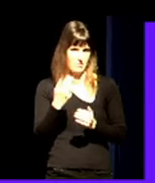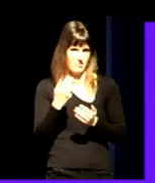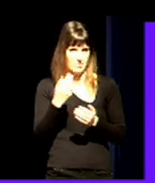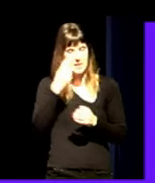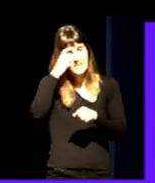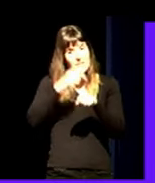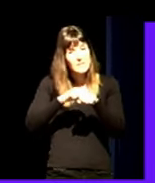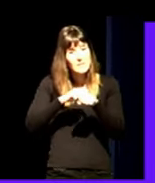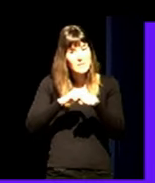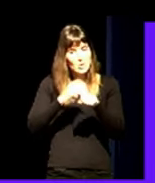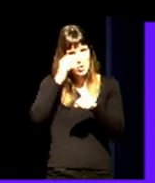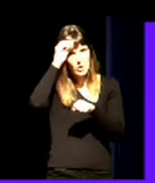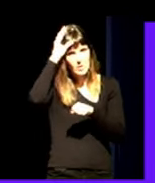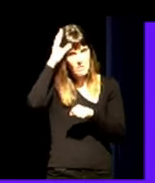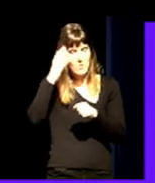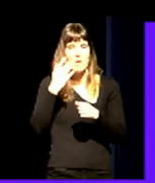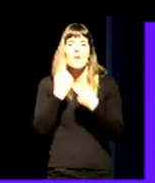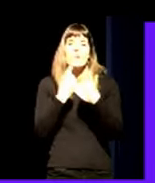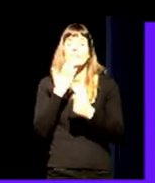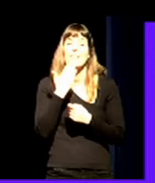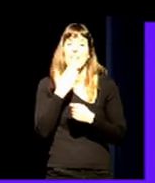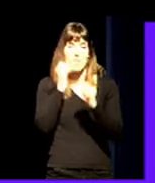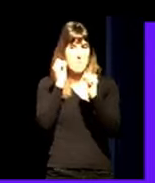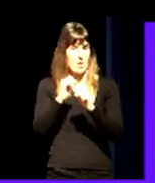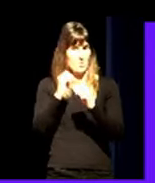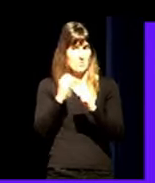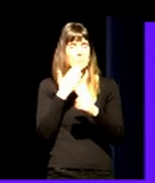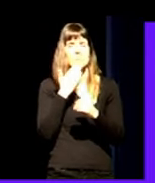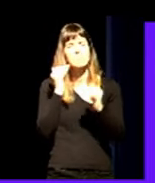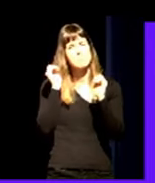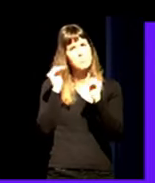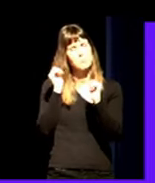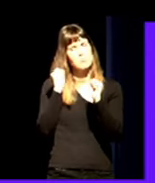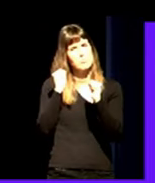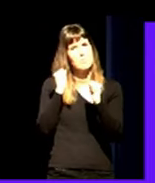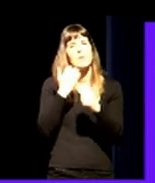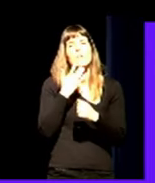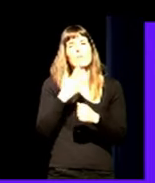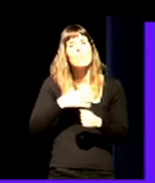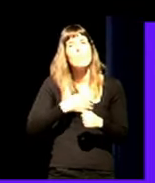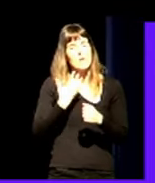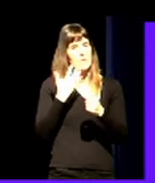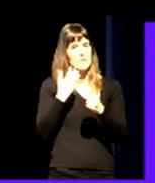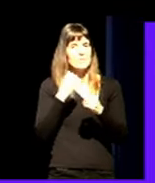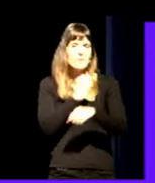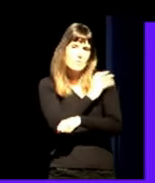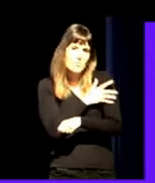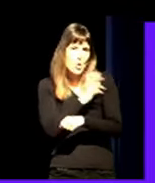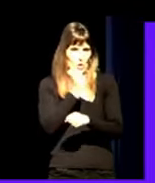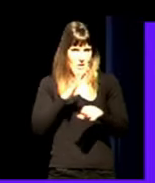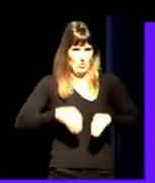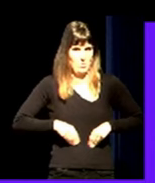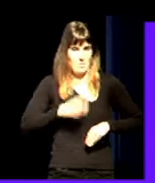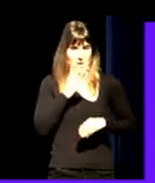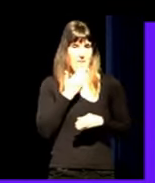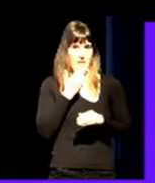psicocognitivo y los alumnos mayores están también en posiciones de abordar otras tareas. Pero